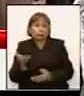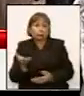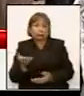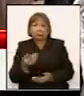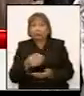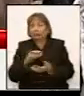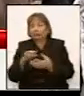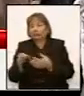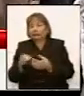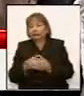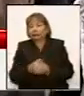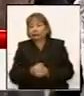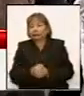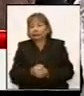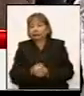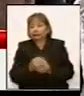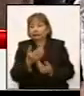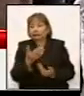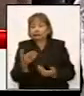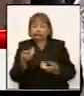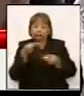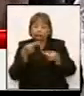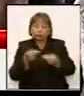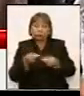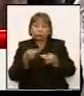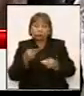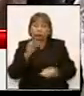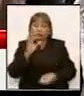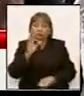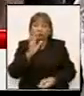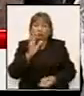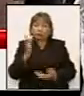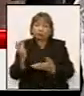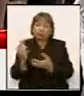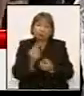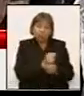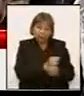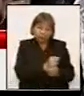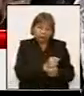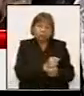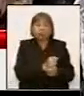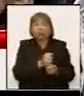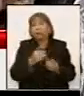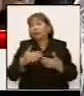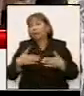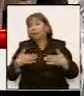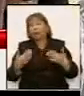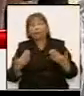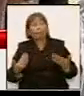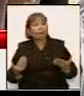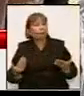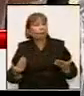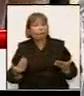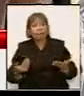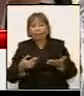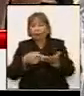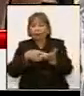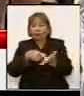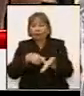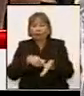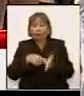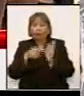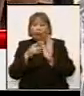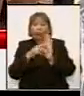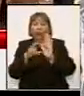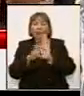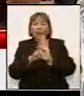otra provincia. Entonces ellos están luchando ya desde el año 95 para la recuperación, no se pudo, por ello me he visto en la obligación de presentar una ley